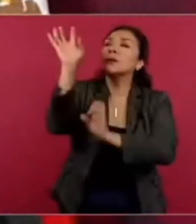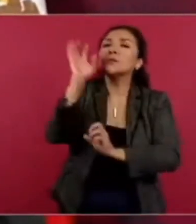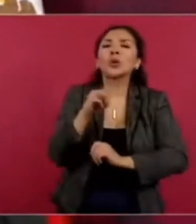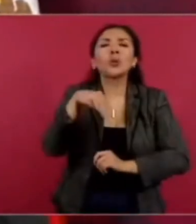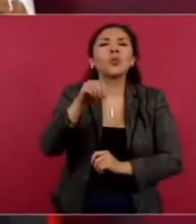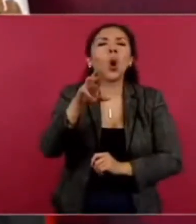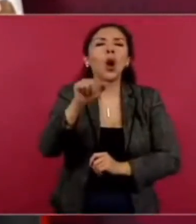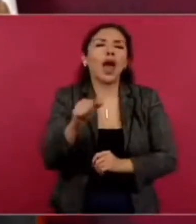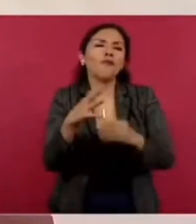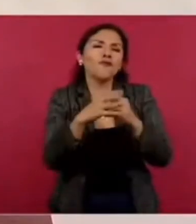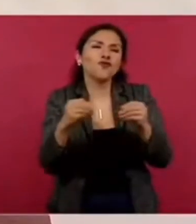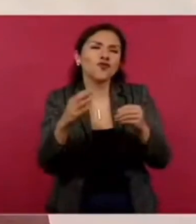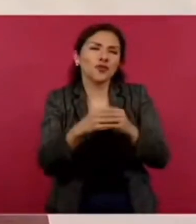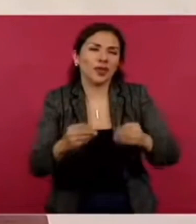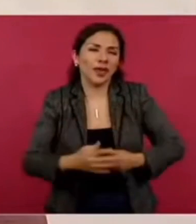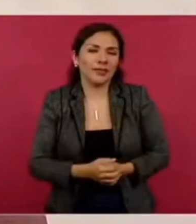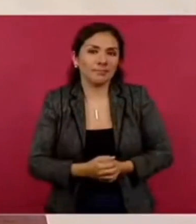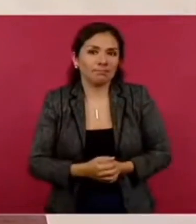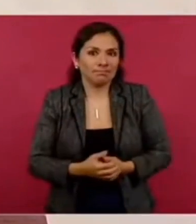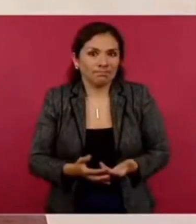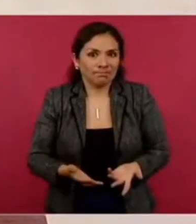¿Cuánto intentaron